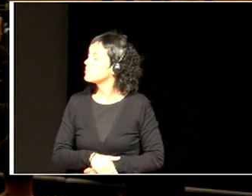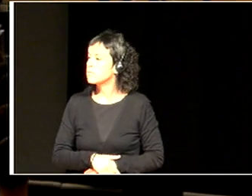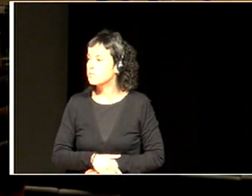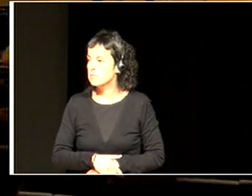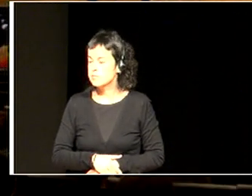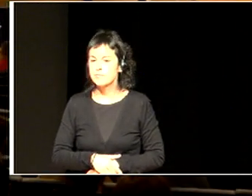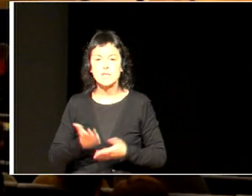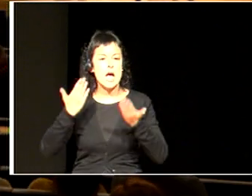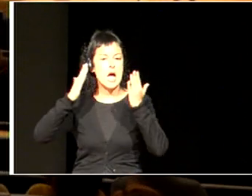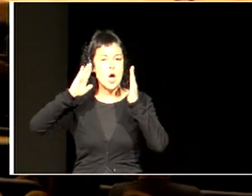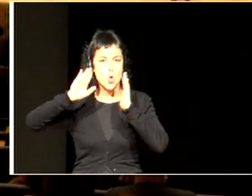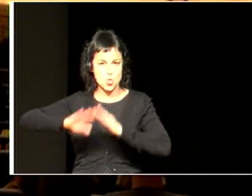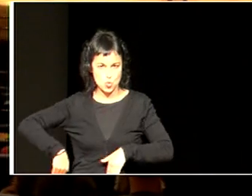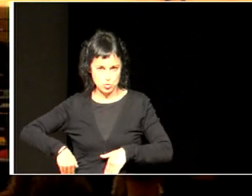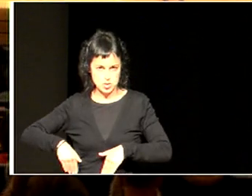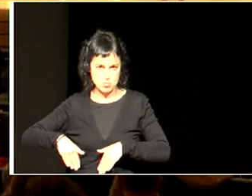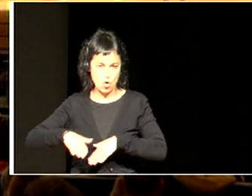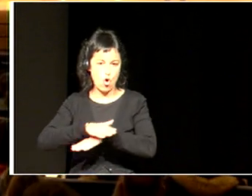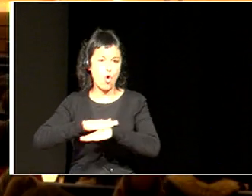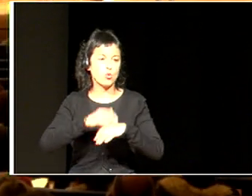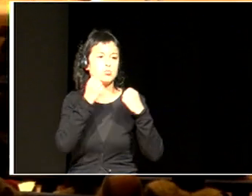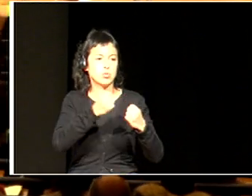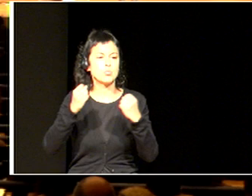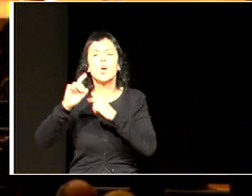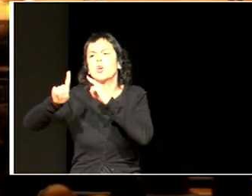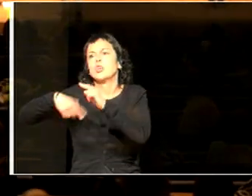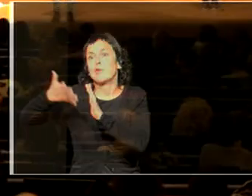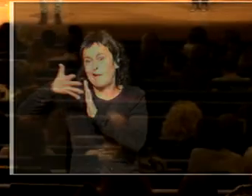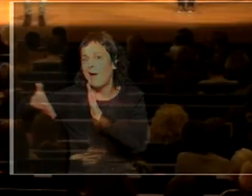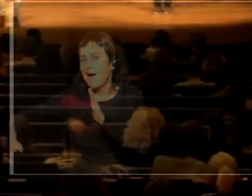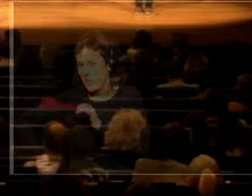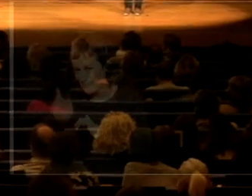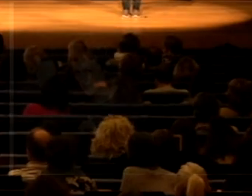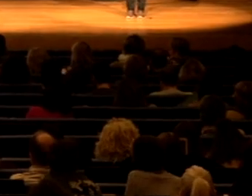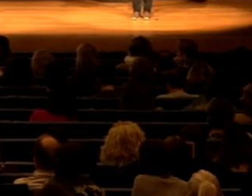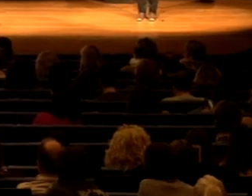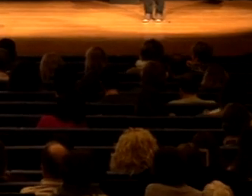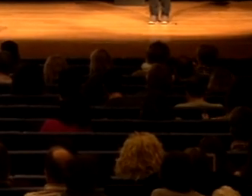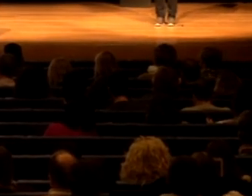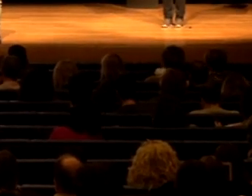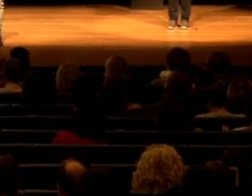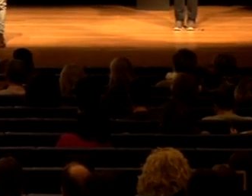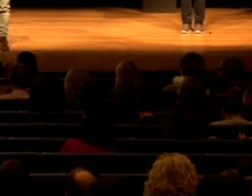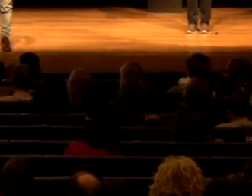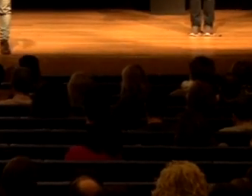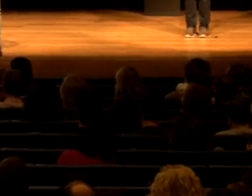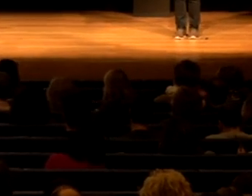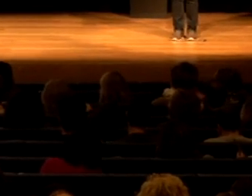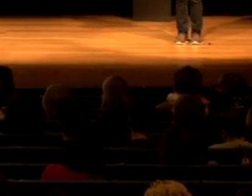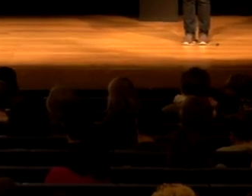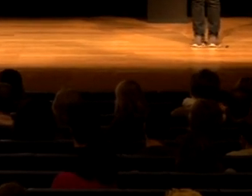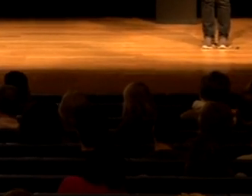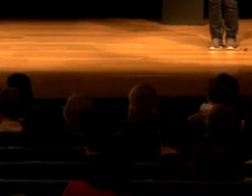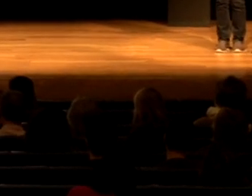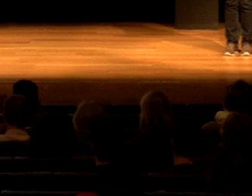por último como pilar el luego todavía traigo un arroyo no soy de las que dice para terminar y echa media hora más yo soy